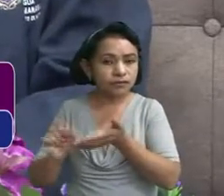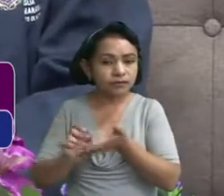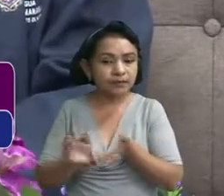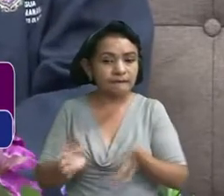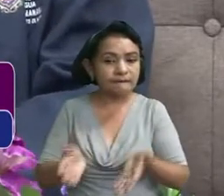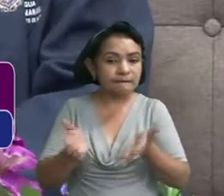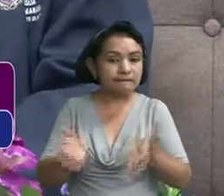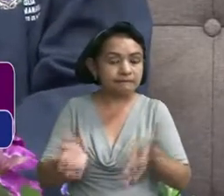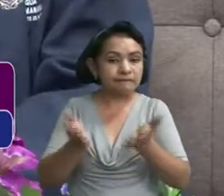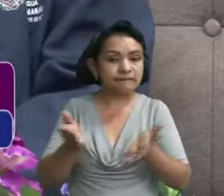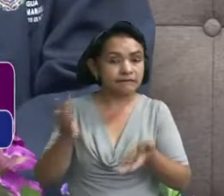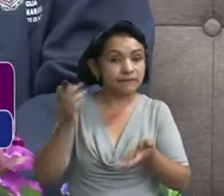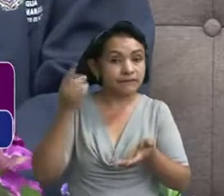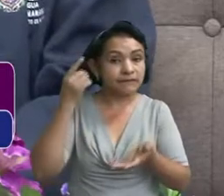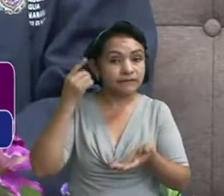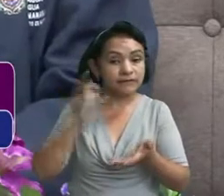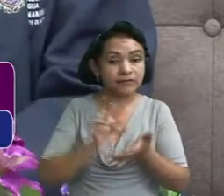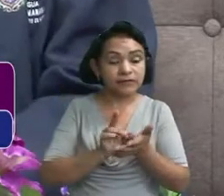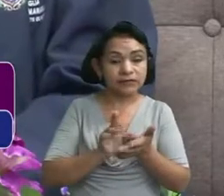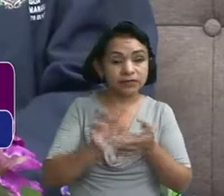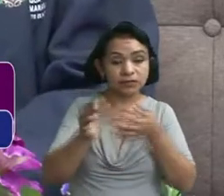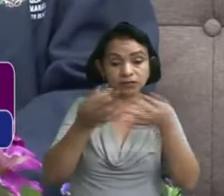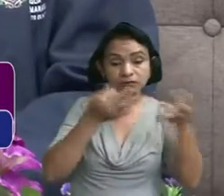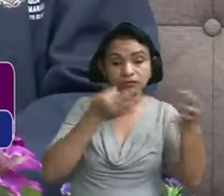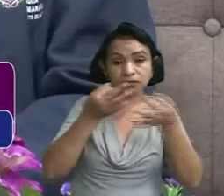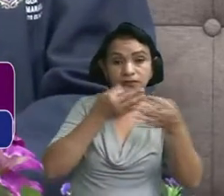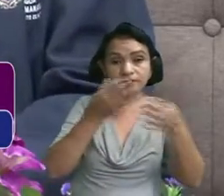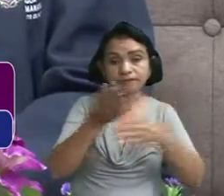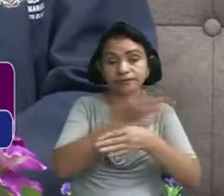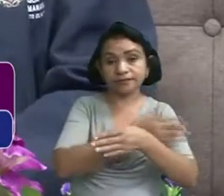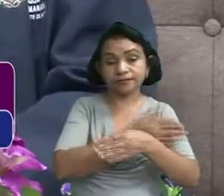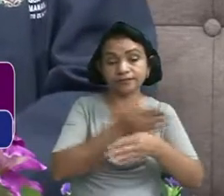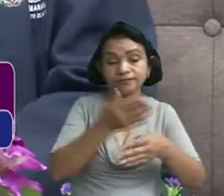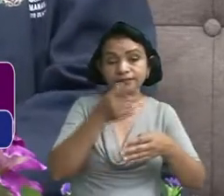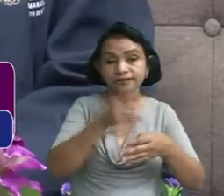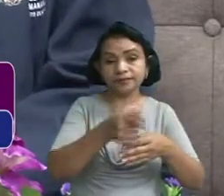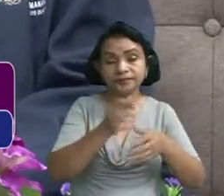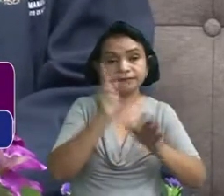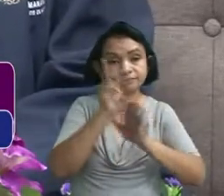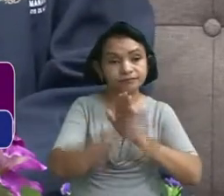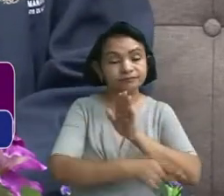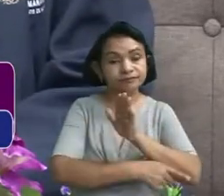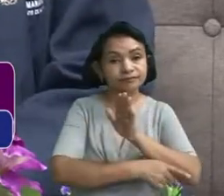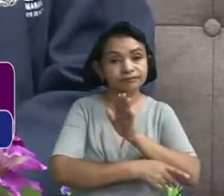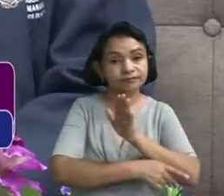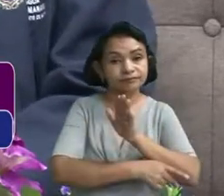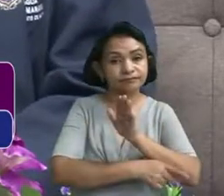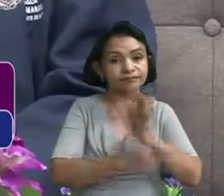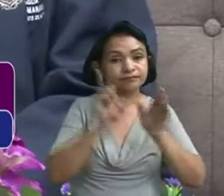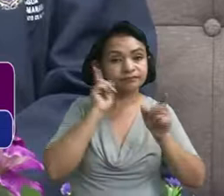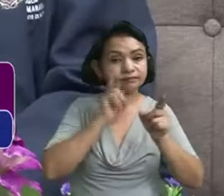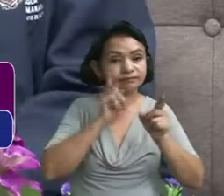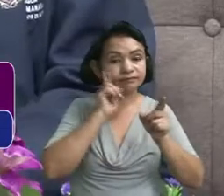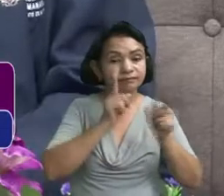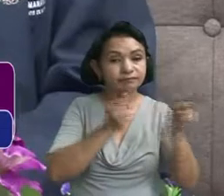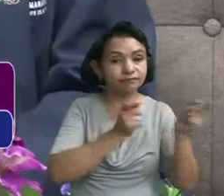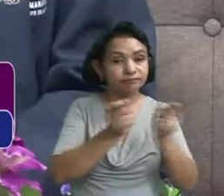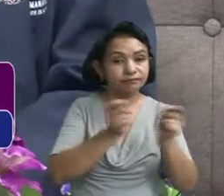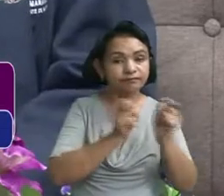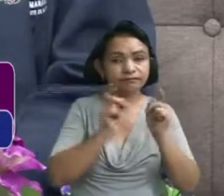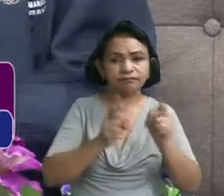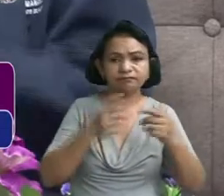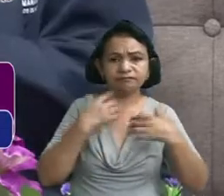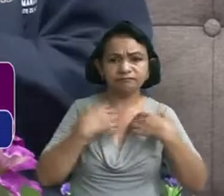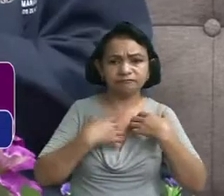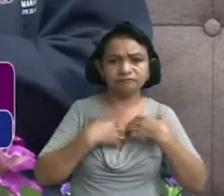es un formato de guerra psicológica. O sea, nosotros nos aplicaron, como han aplicado en otros países, un formato de guerra psicológica llena de mentiras, de manipulación,